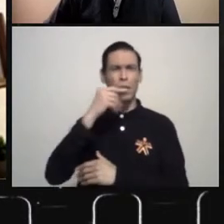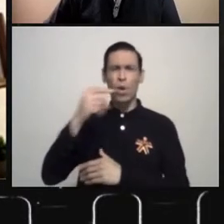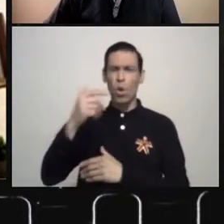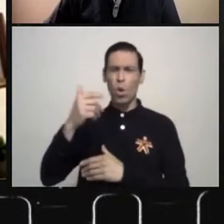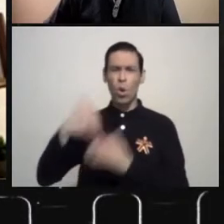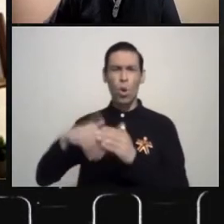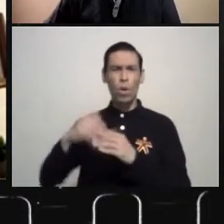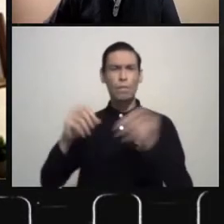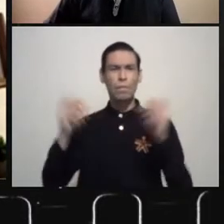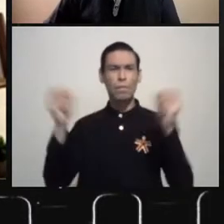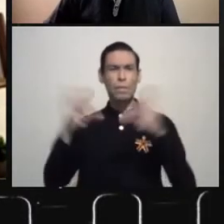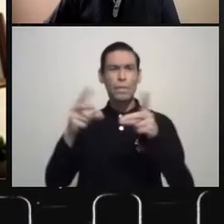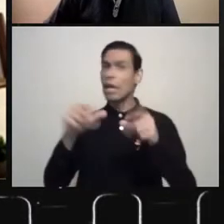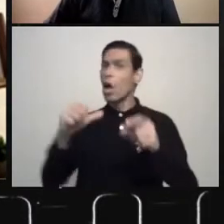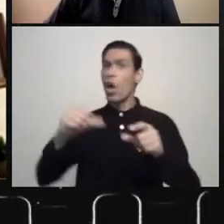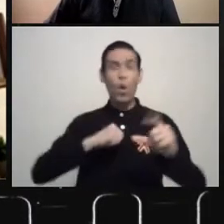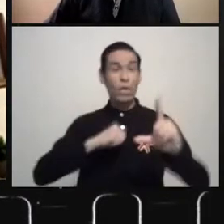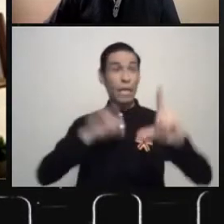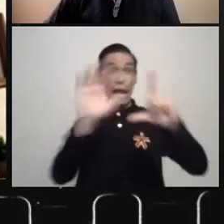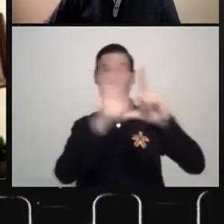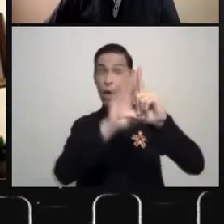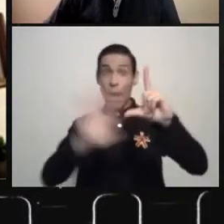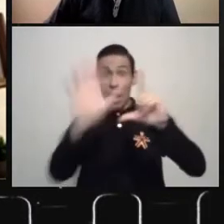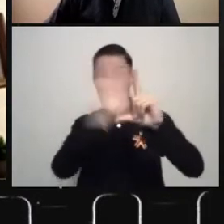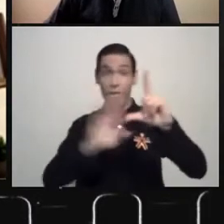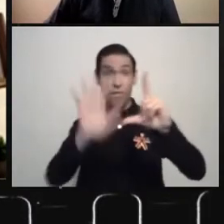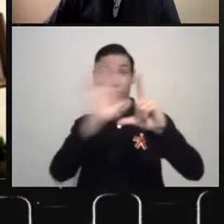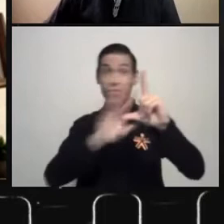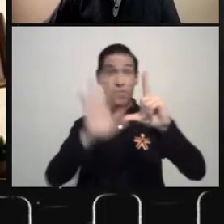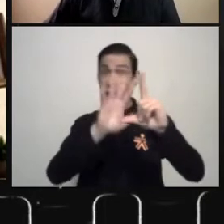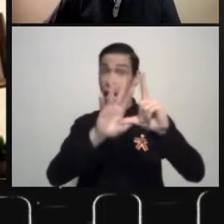la televisión en vivo. Entonces mi papá se pateó